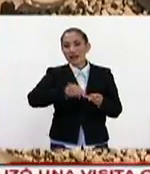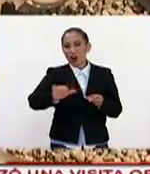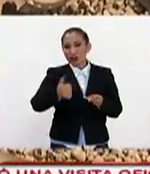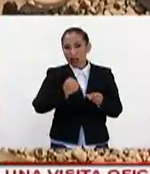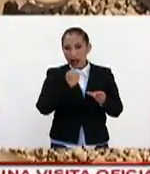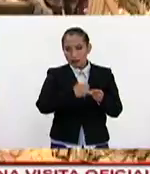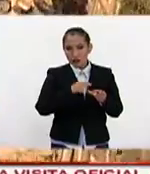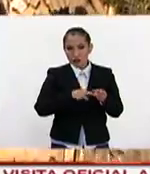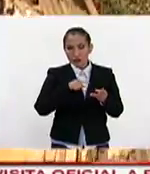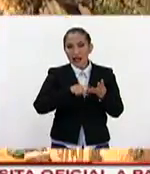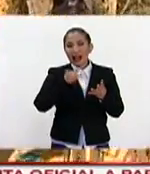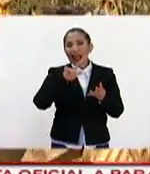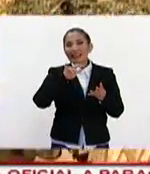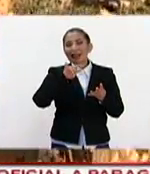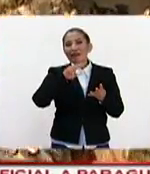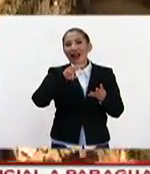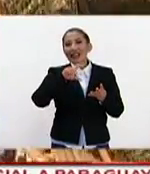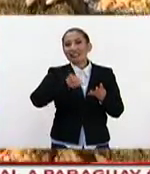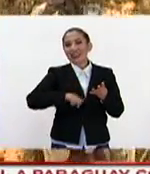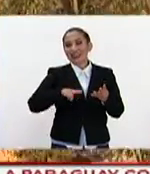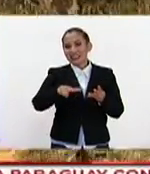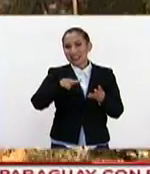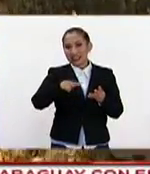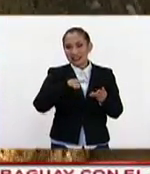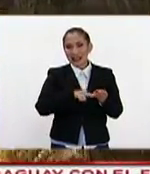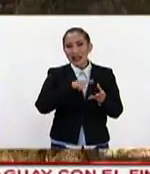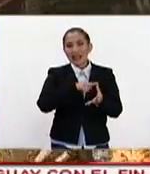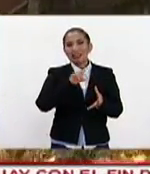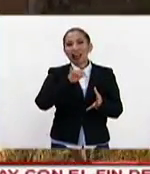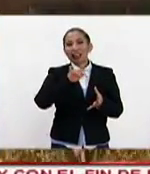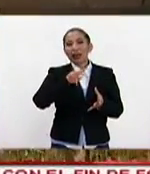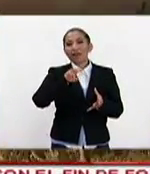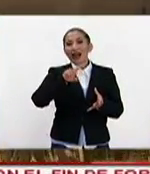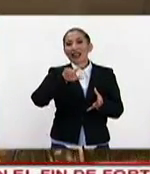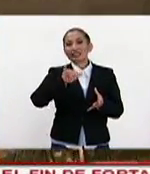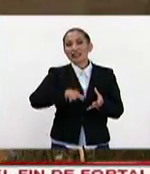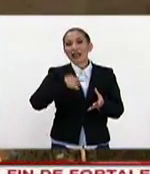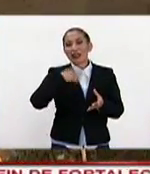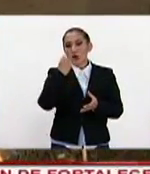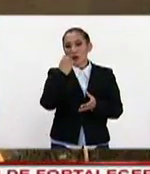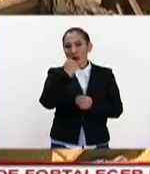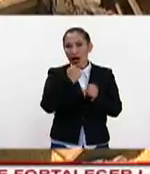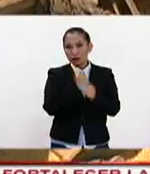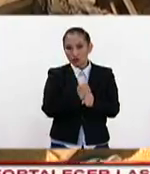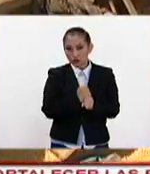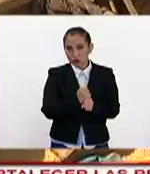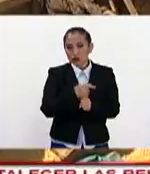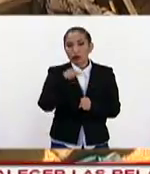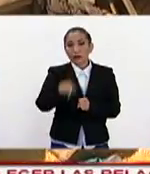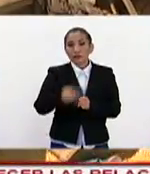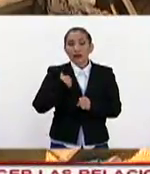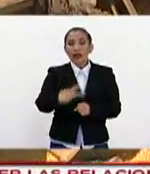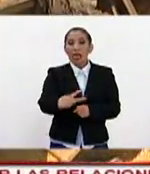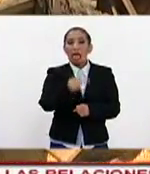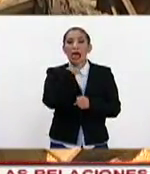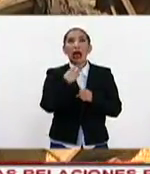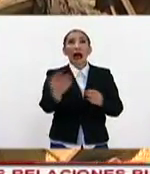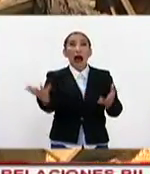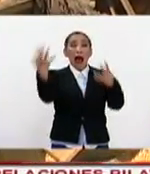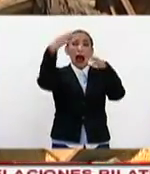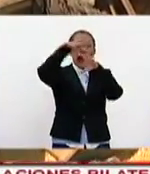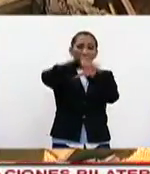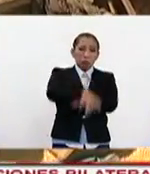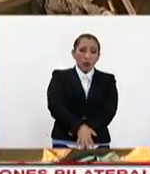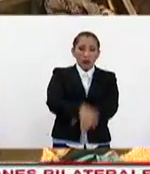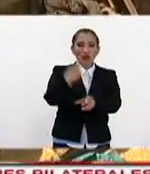de 11 años, Leslie Valencia, de 17, y Daniel Valencia González, de 9, quienes quedaron atrapados entre